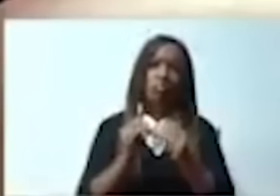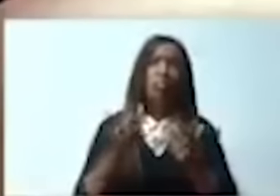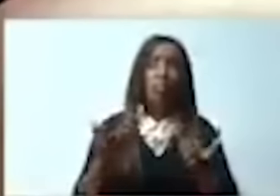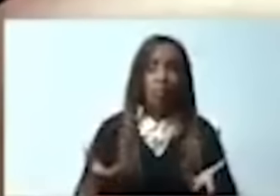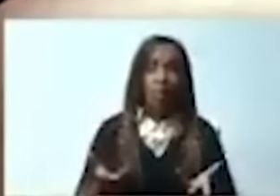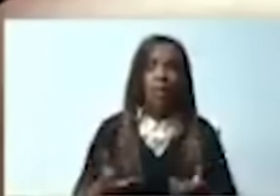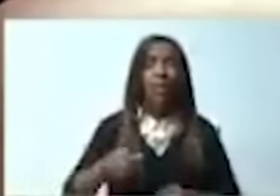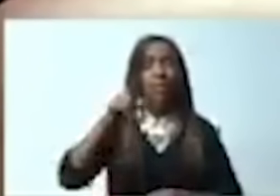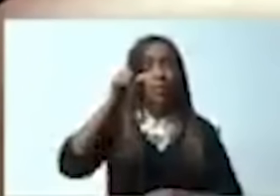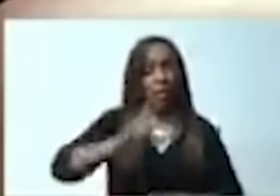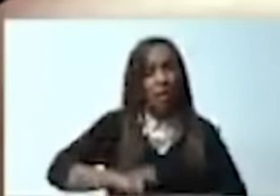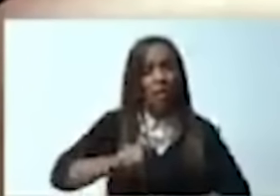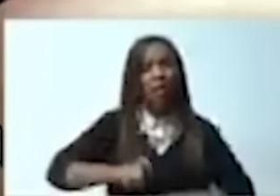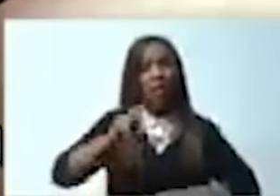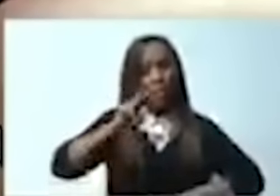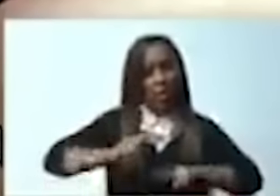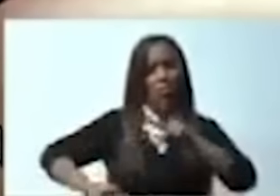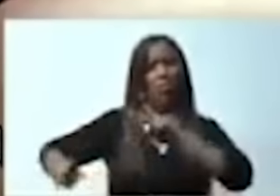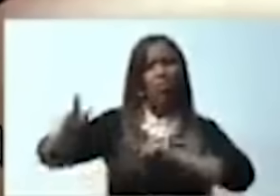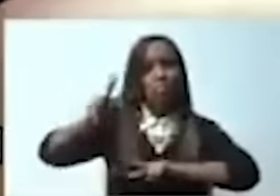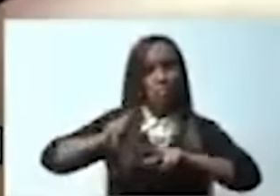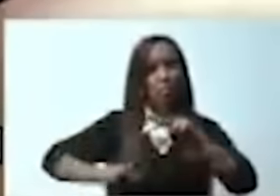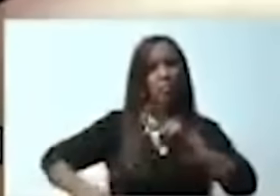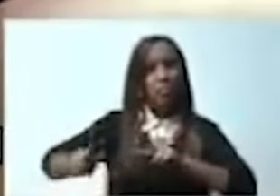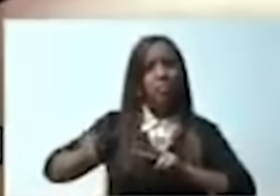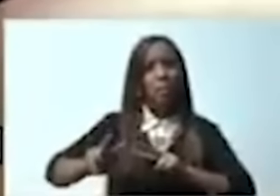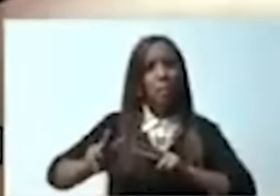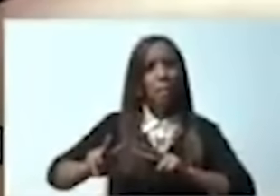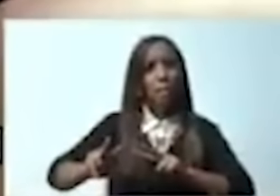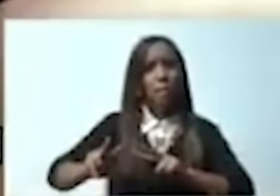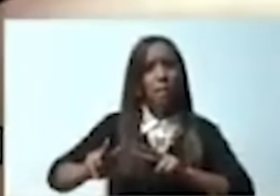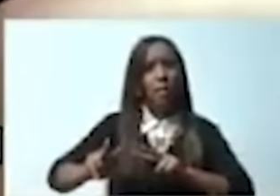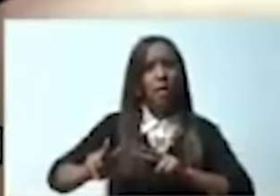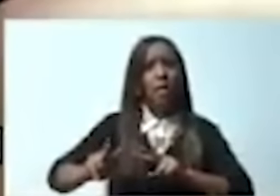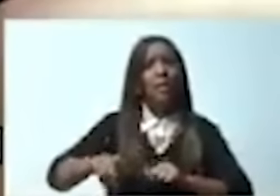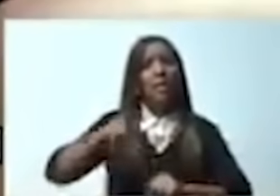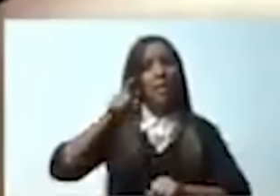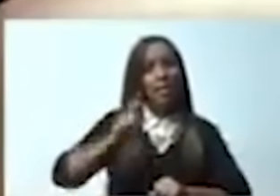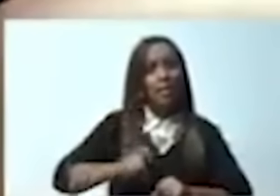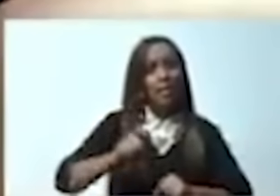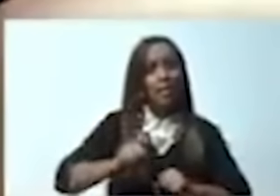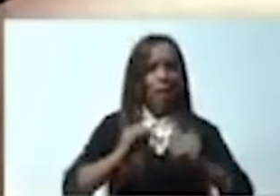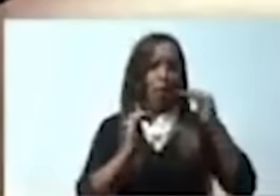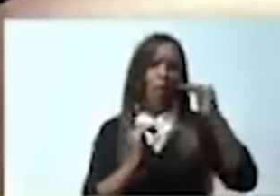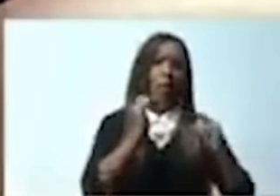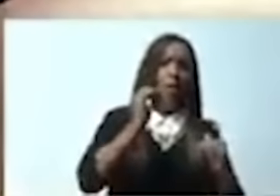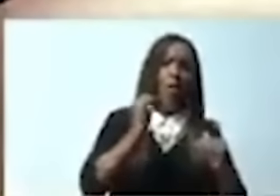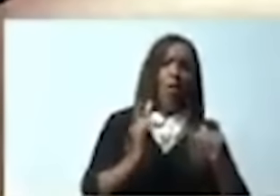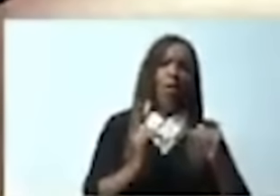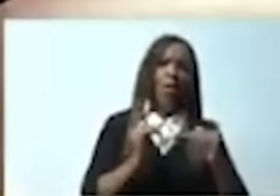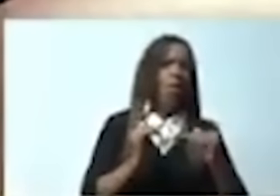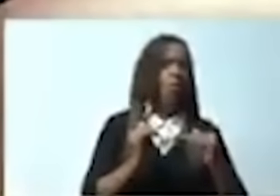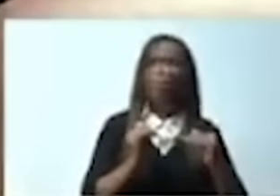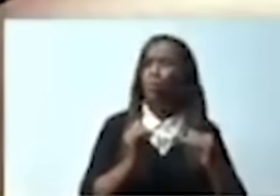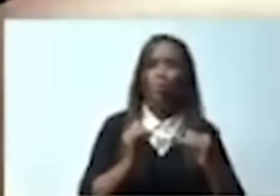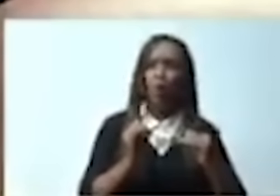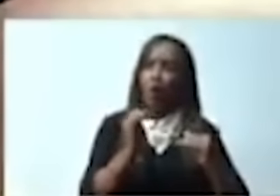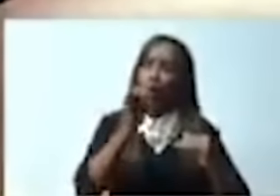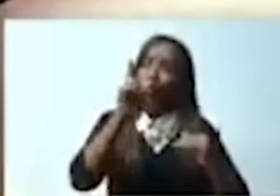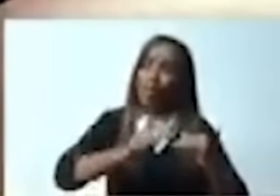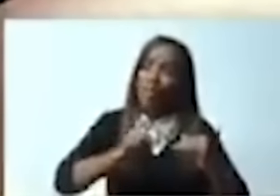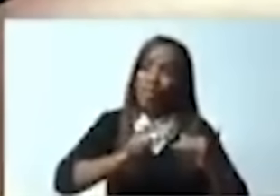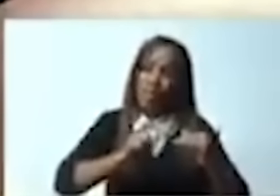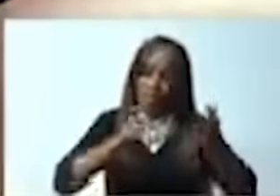sano pero sobre todo más justo que nos permitan efecto combatir la desigualdad para poder también son